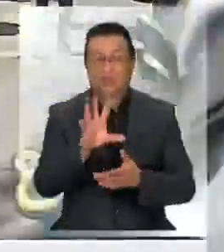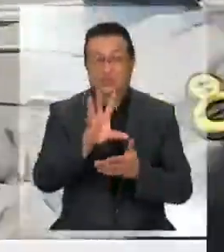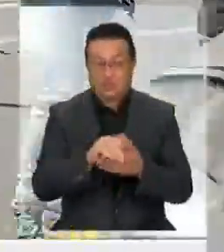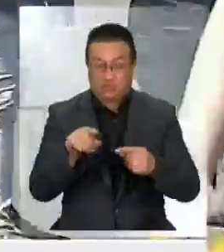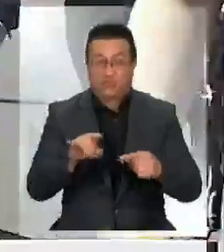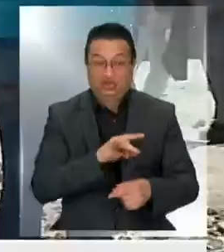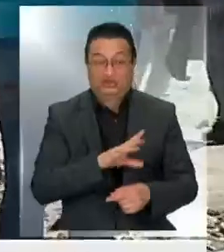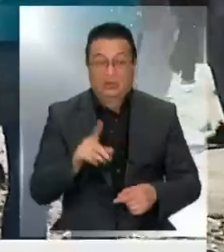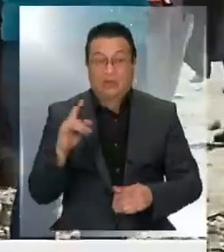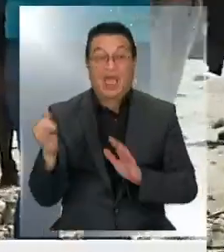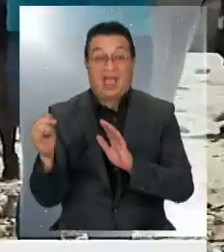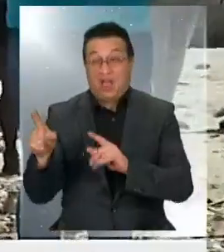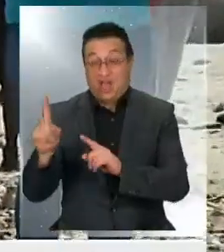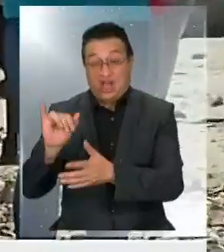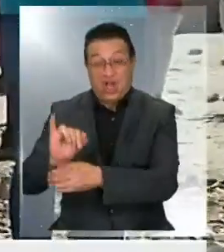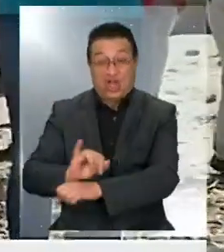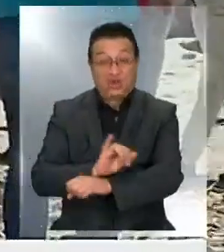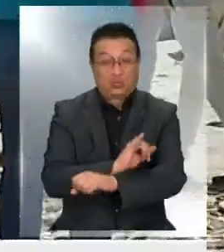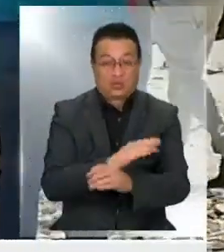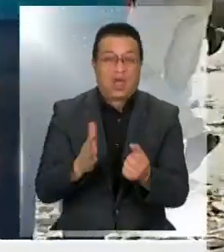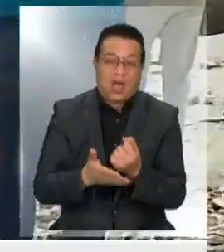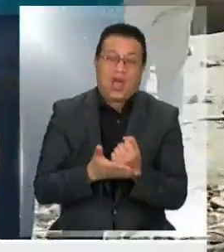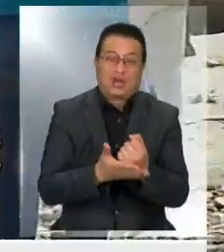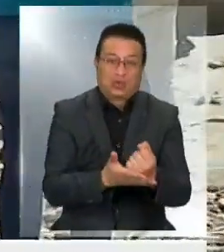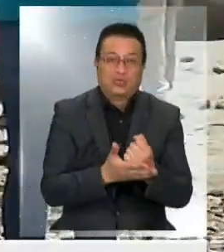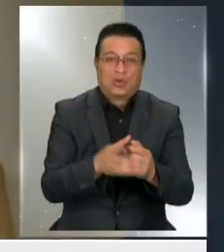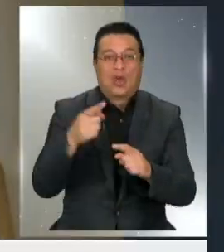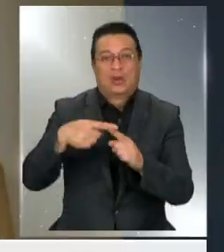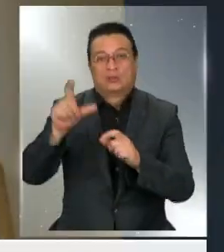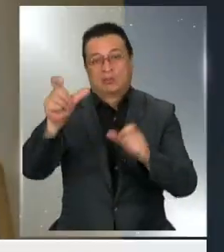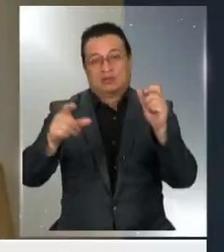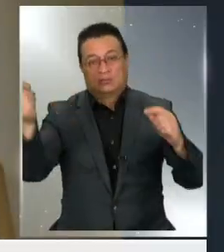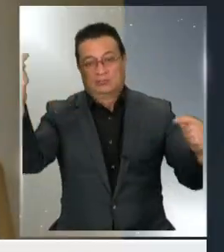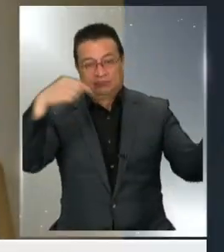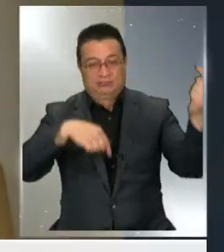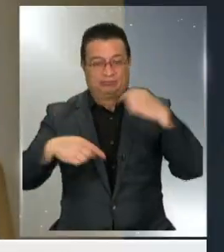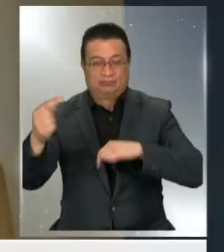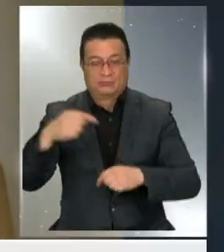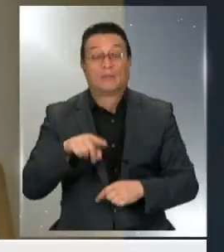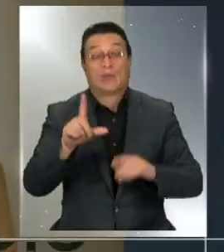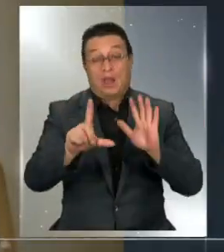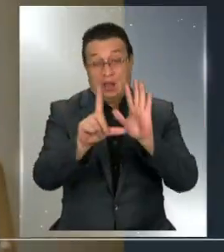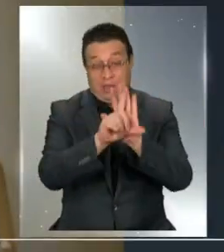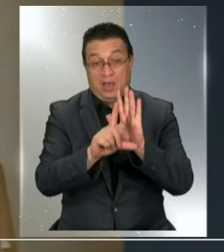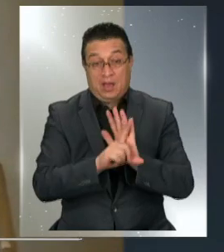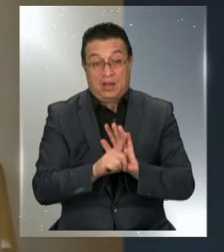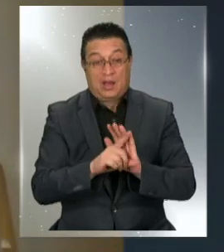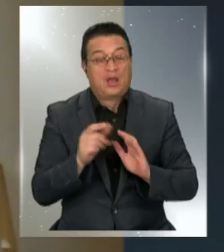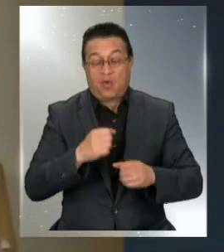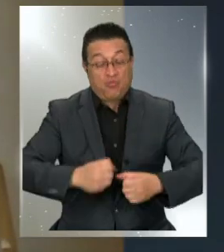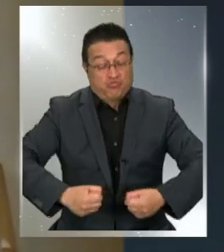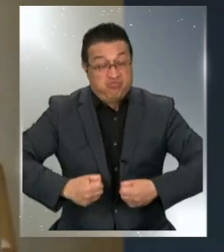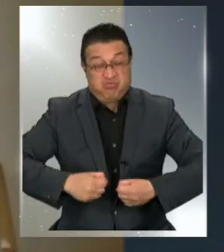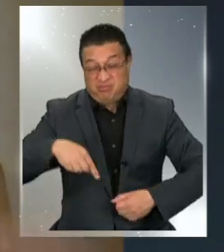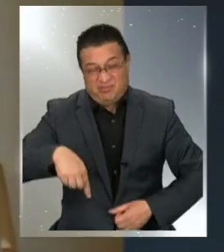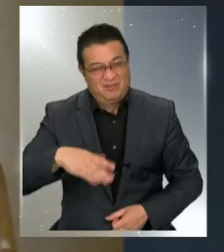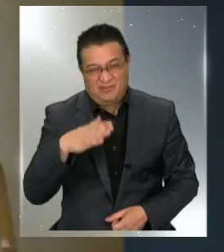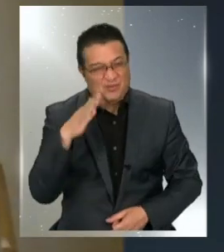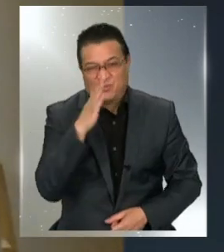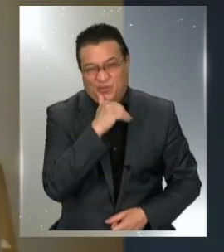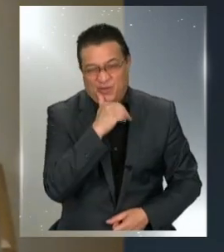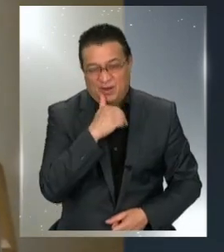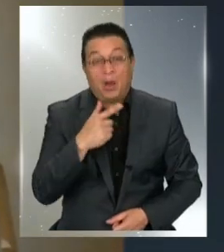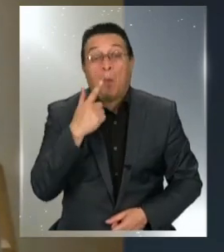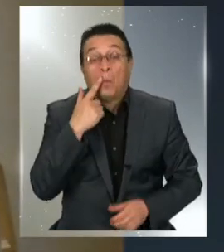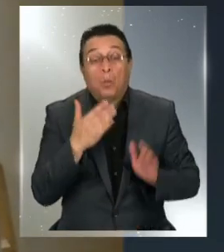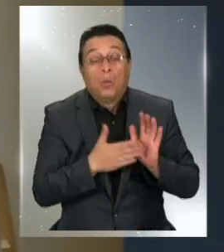parte de entidades que se dedican a ayudar a los inmigrantes. Tenemos una legislación que es muy insuficiente en este sentido y prueba de ello